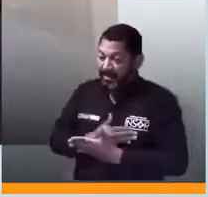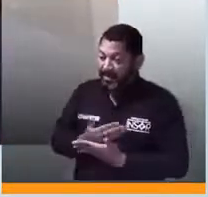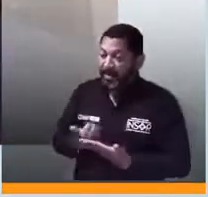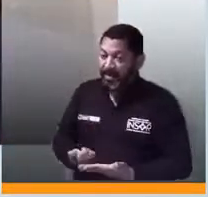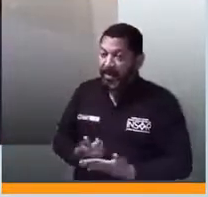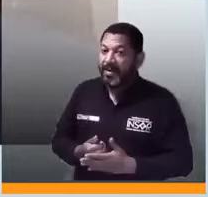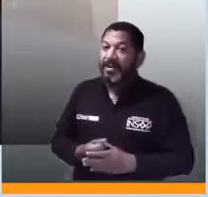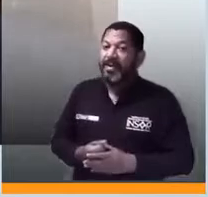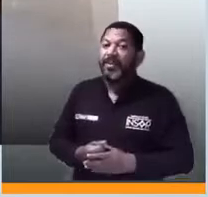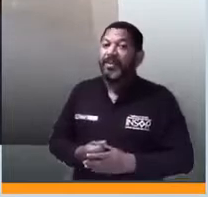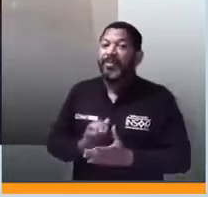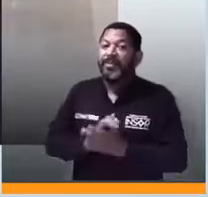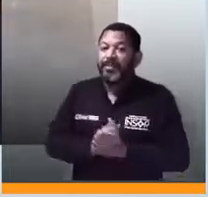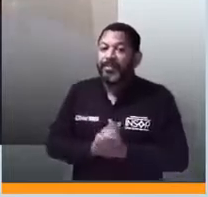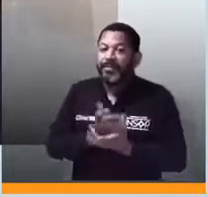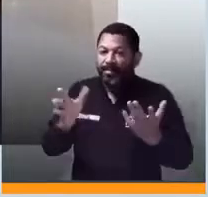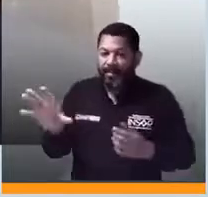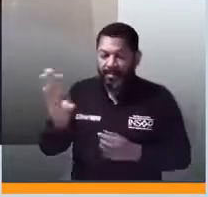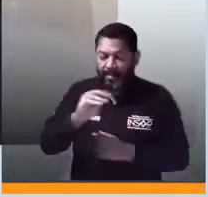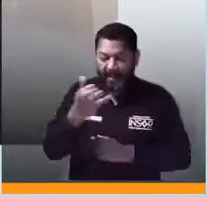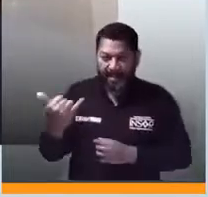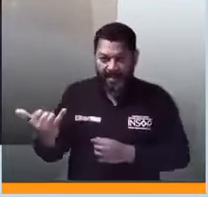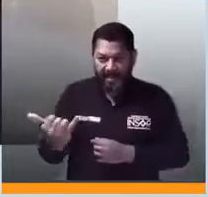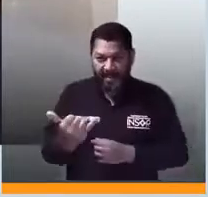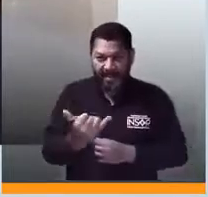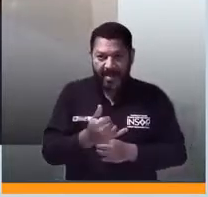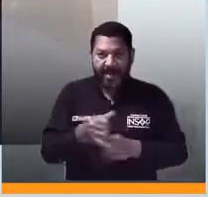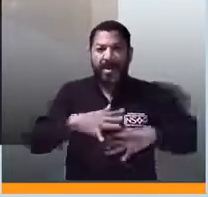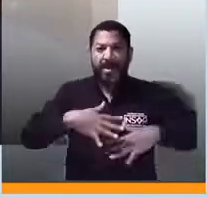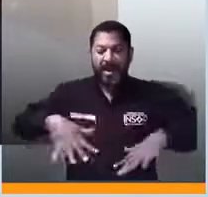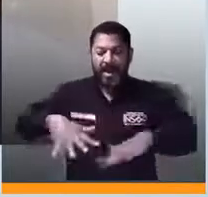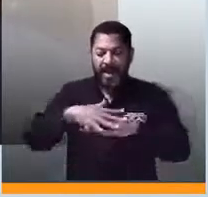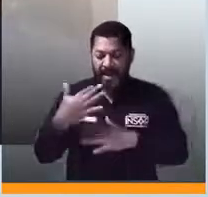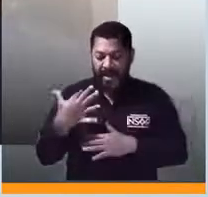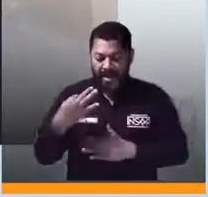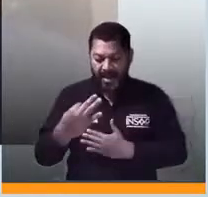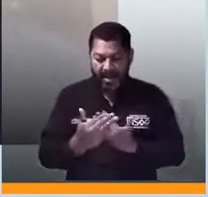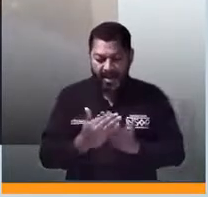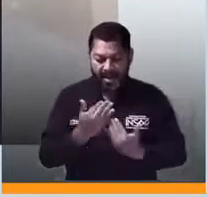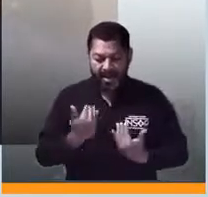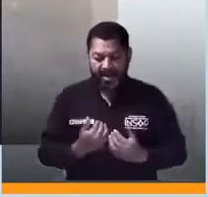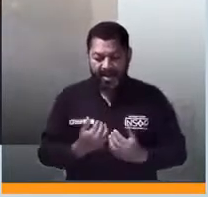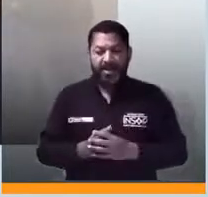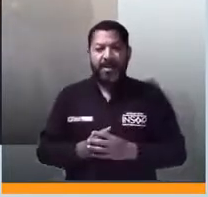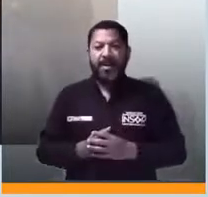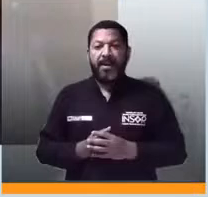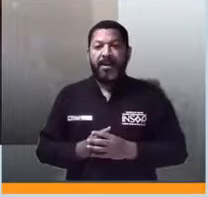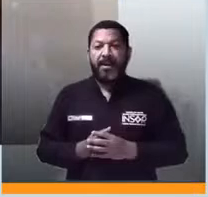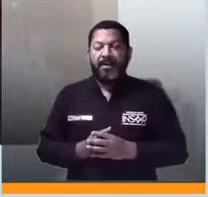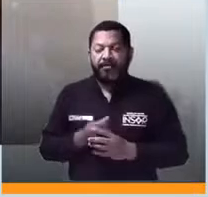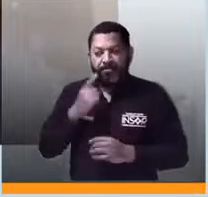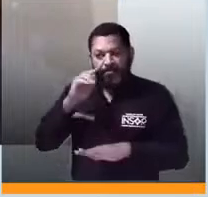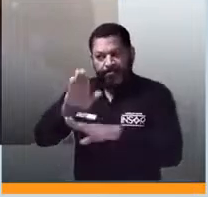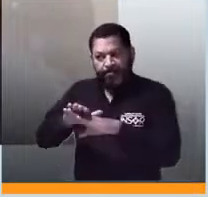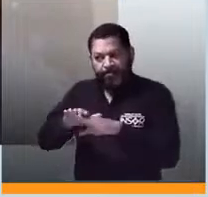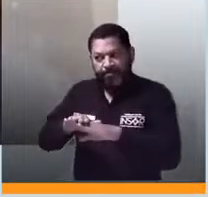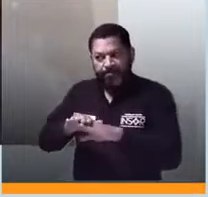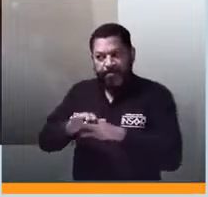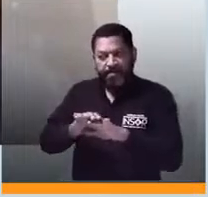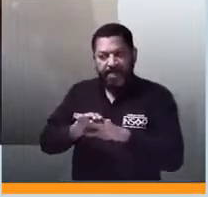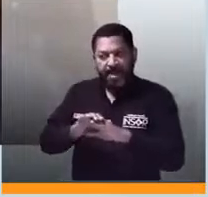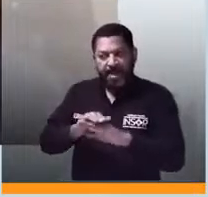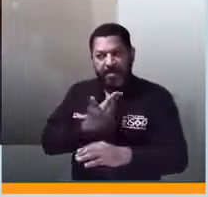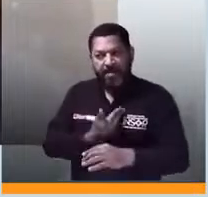Un saludo especial a mis colegas, a la red, por esta invitación. Vice, yo creo que lo que ha